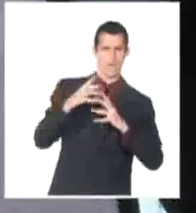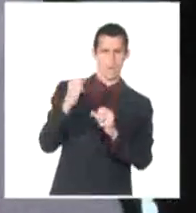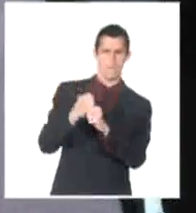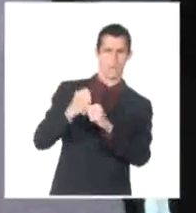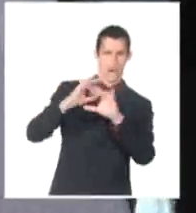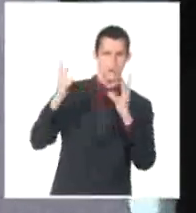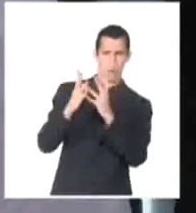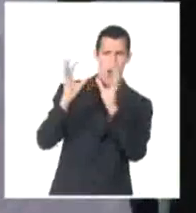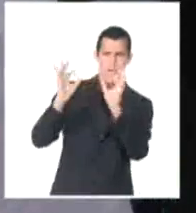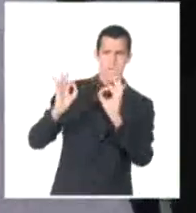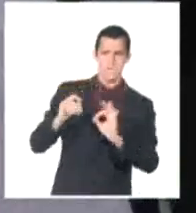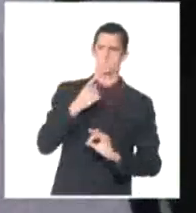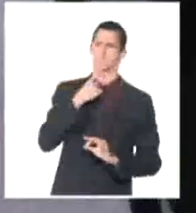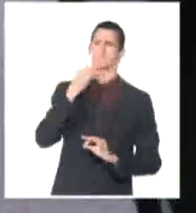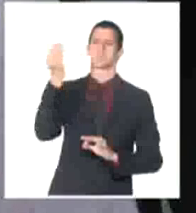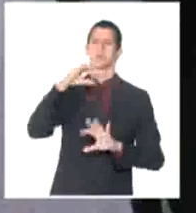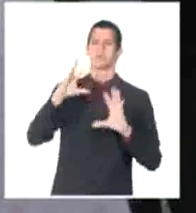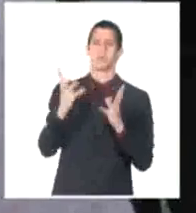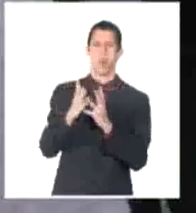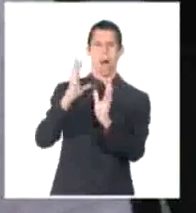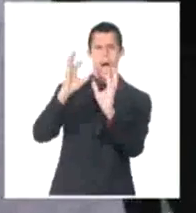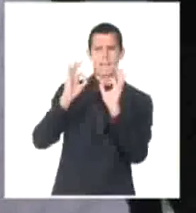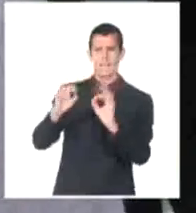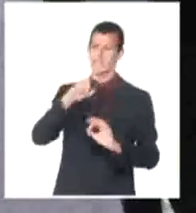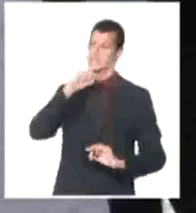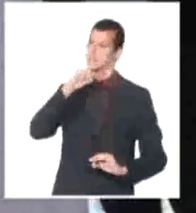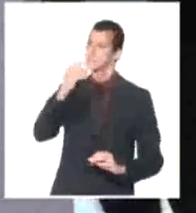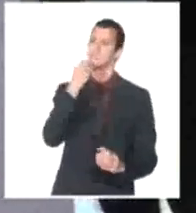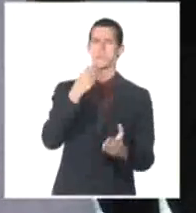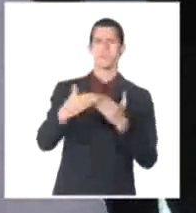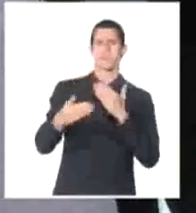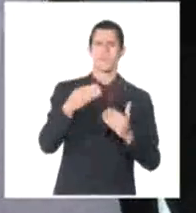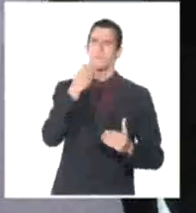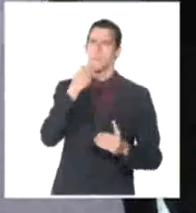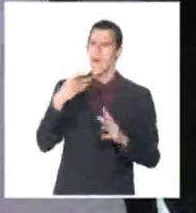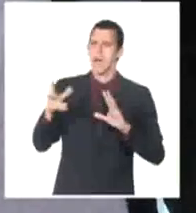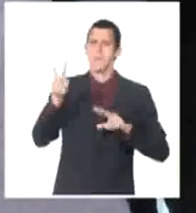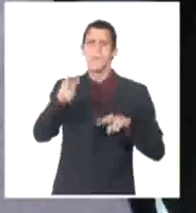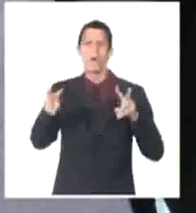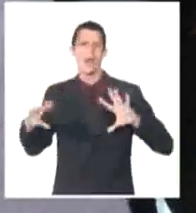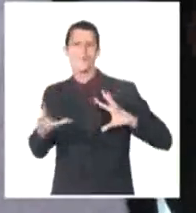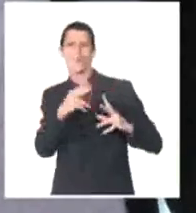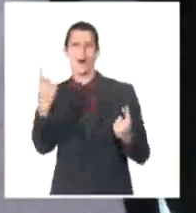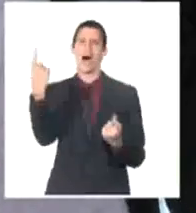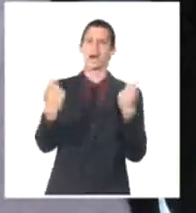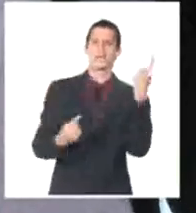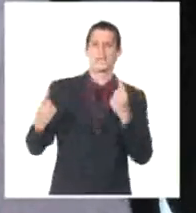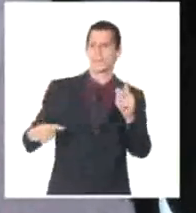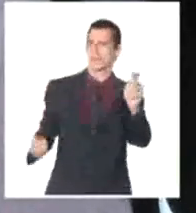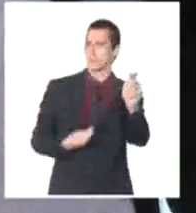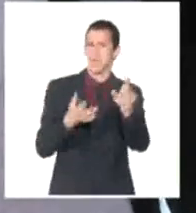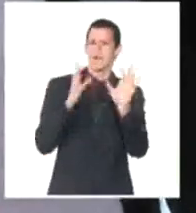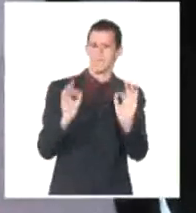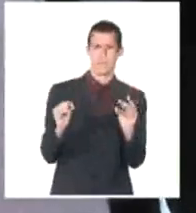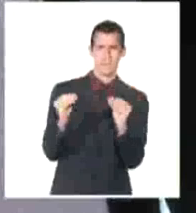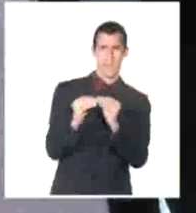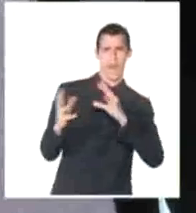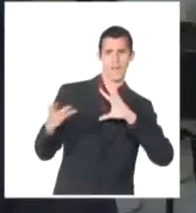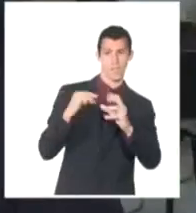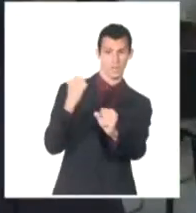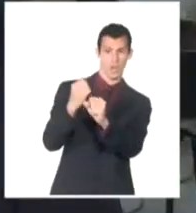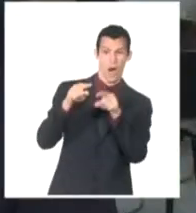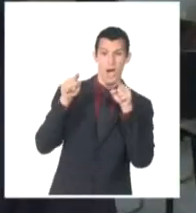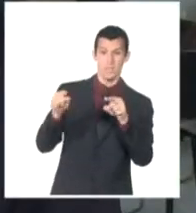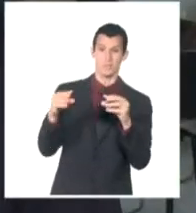es la esencia de su mandato, es la esencia que hoy nos llevó a ratificarlo en el cargo de presidente, porque sobre todo ha apostado por la